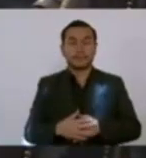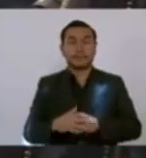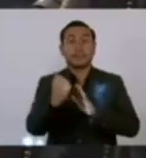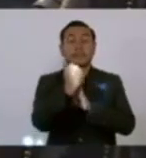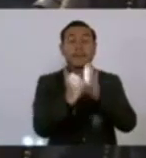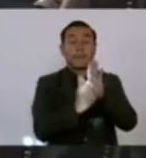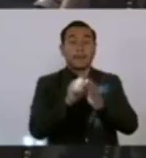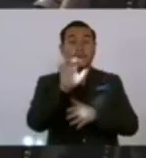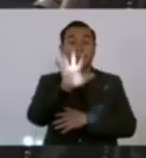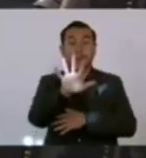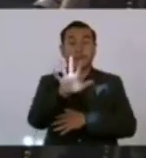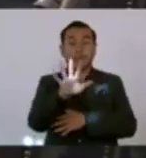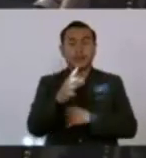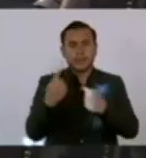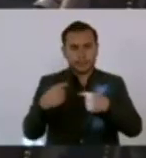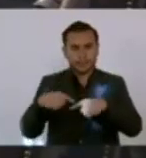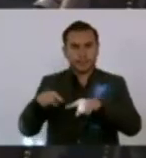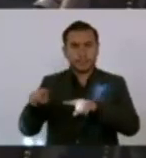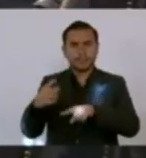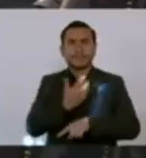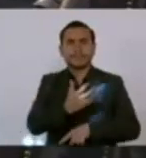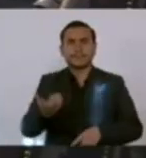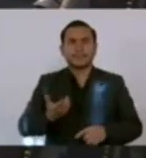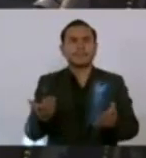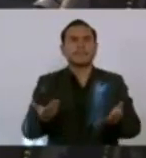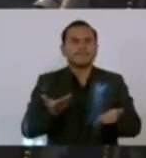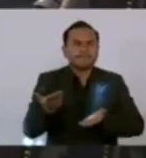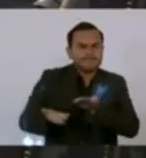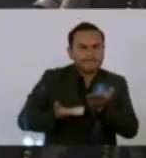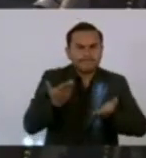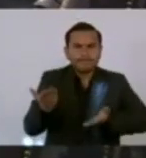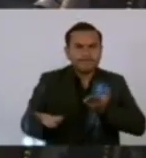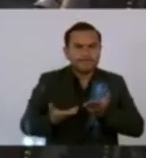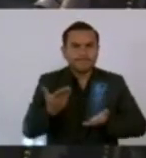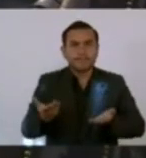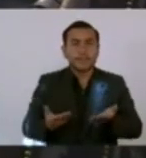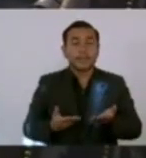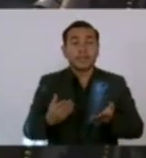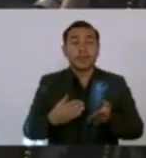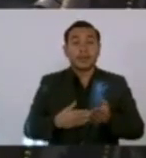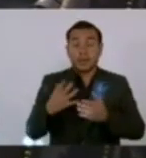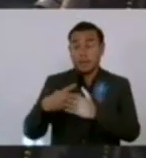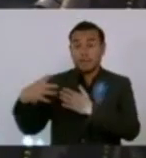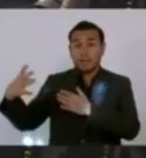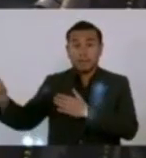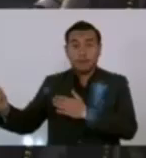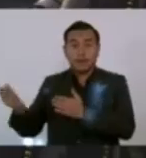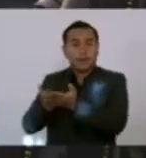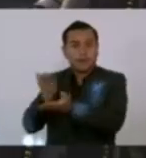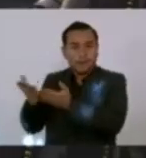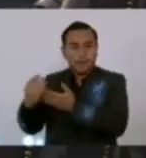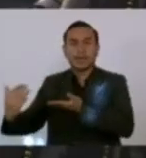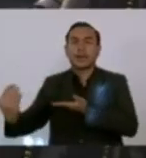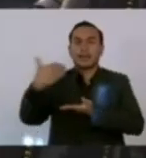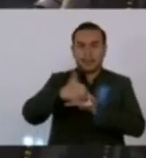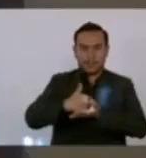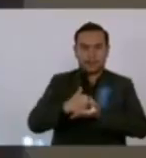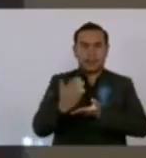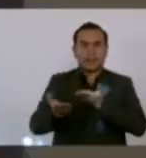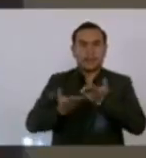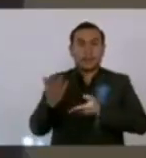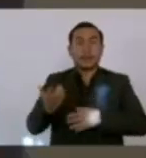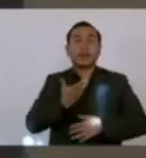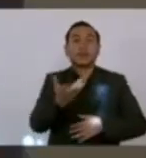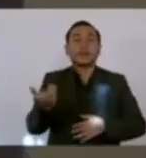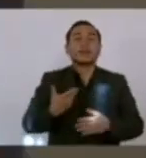Artículo 5. Se mantienen indemnes todas las actividades comerciales, incluyendo la importación y exportación, bajo el debido control sanitario en aquellos rubros